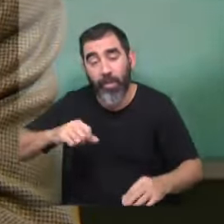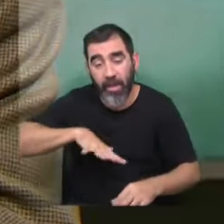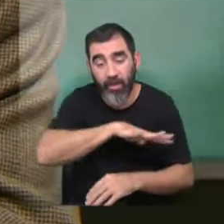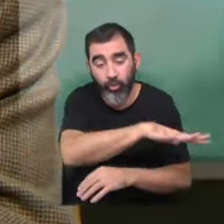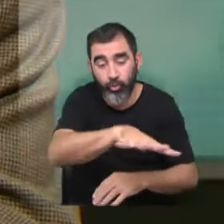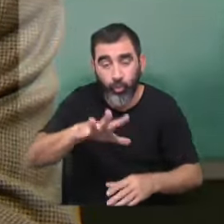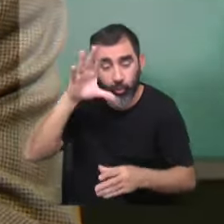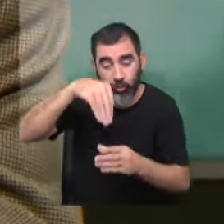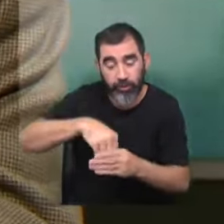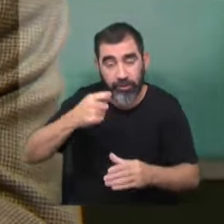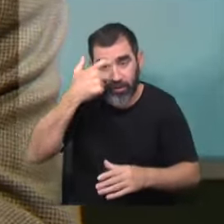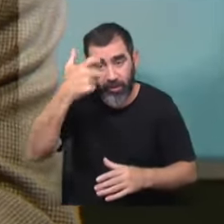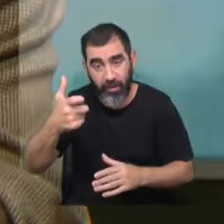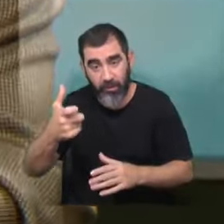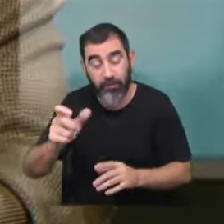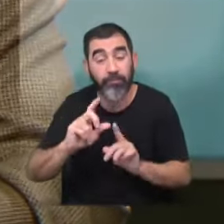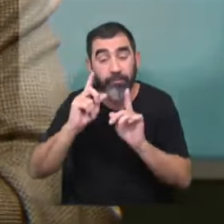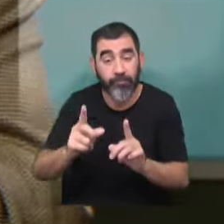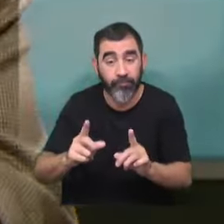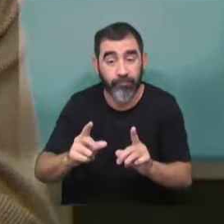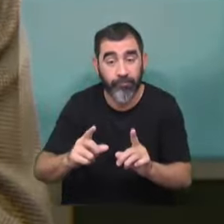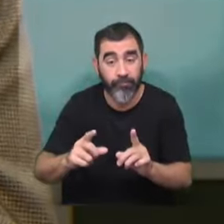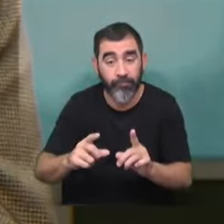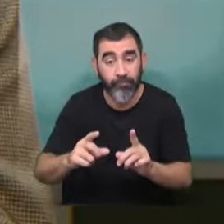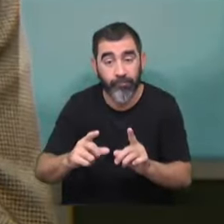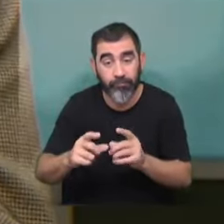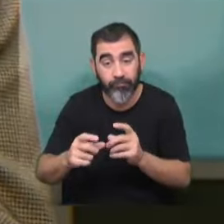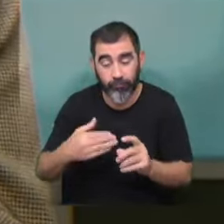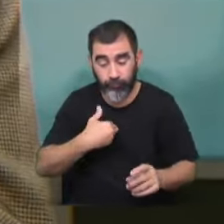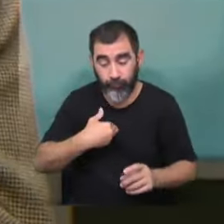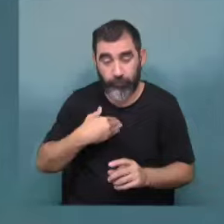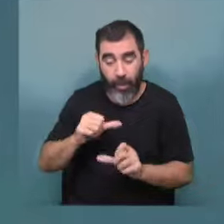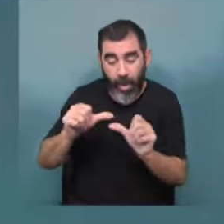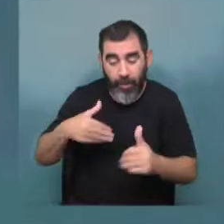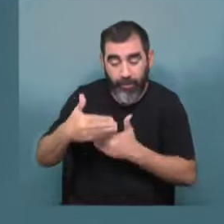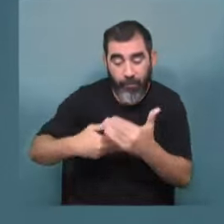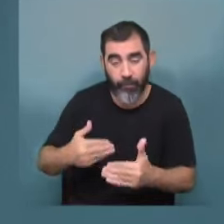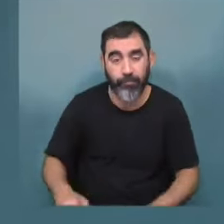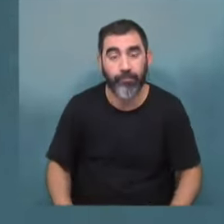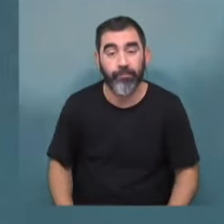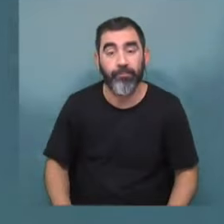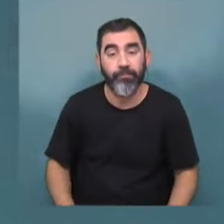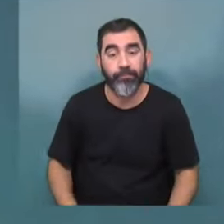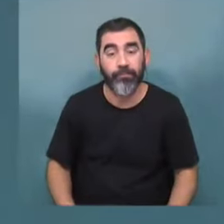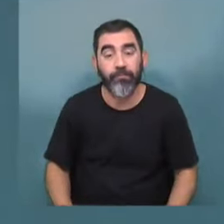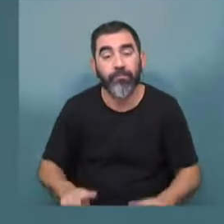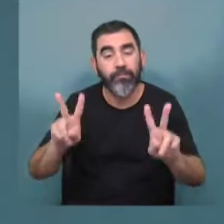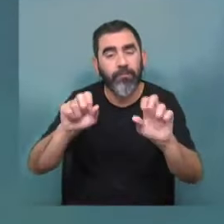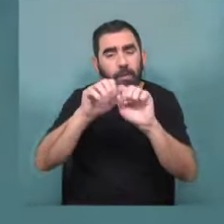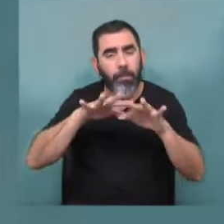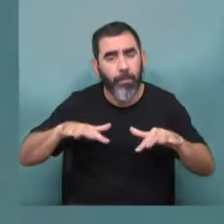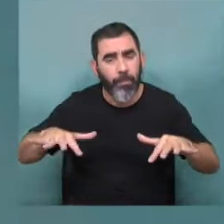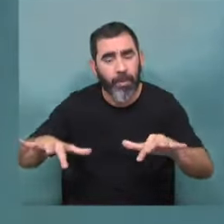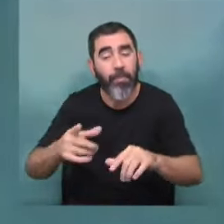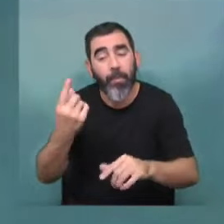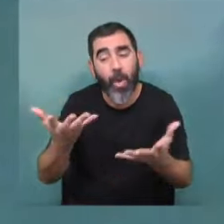de la ciencia y después, y a la vez de esa manera, vaya tomando un rol más activo. Aparte, vos hablabas de la pandemia, pero a la ciencia